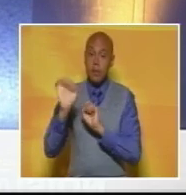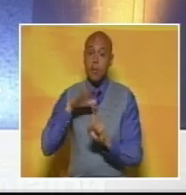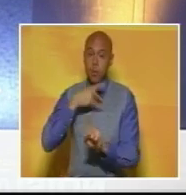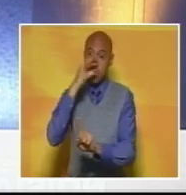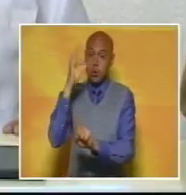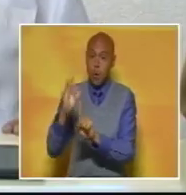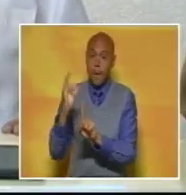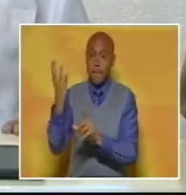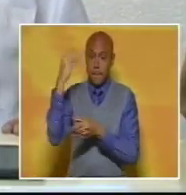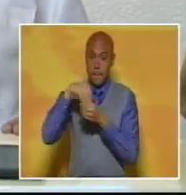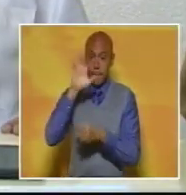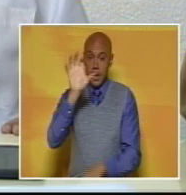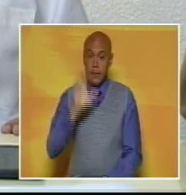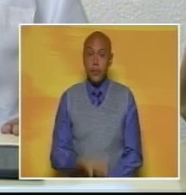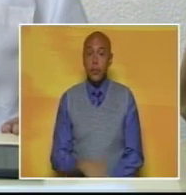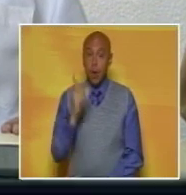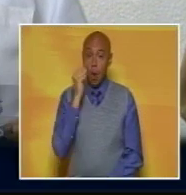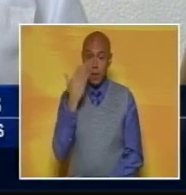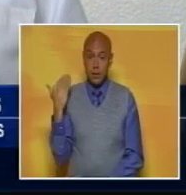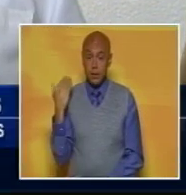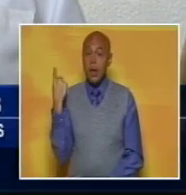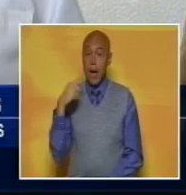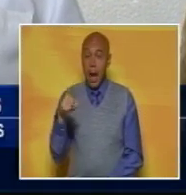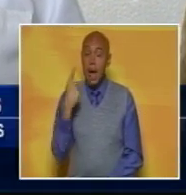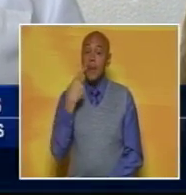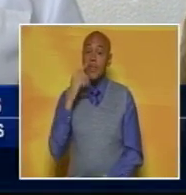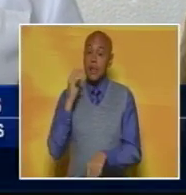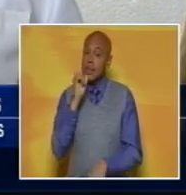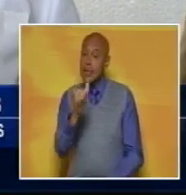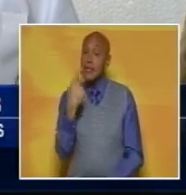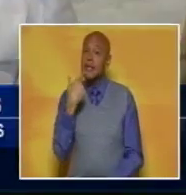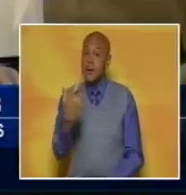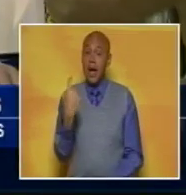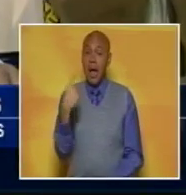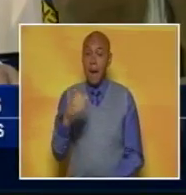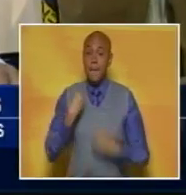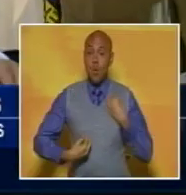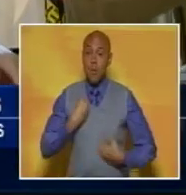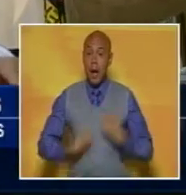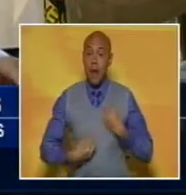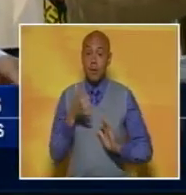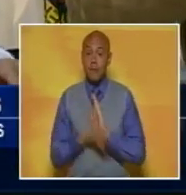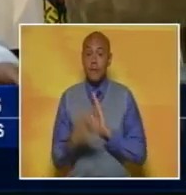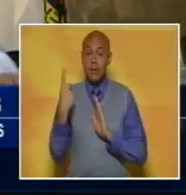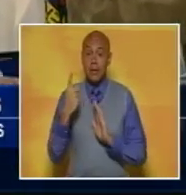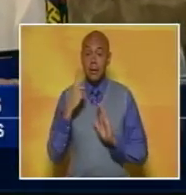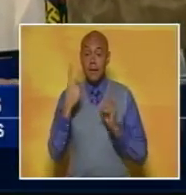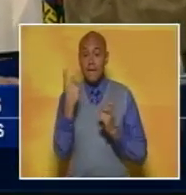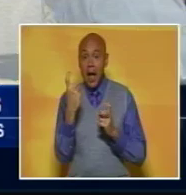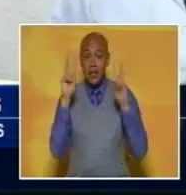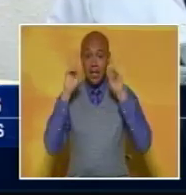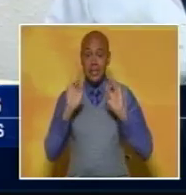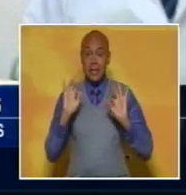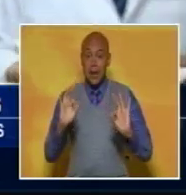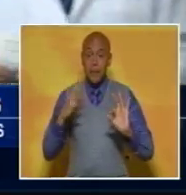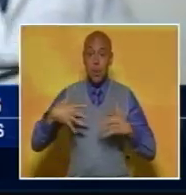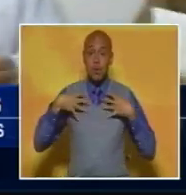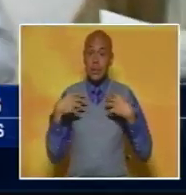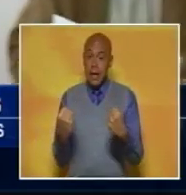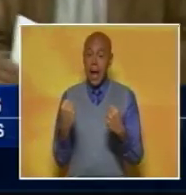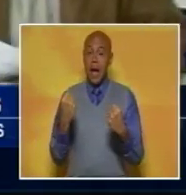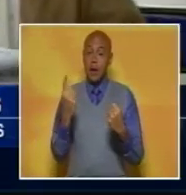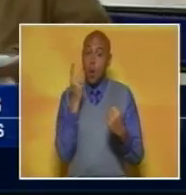más. Natera mostró su preocupación por las medidas de seguridad sanitarias implementadas